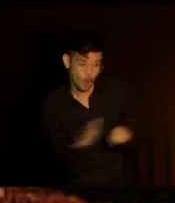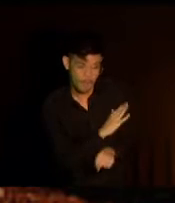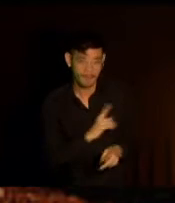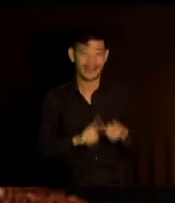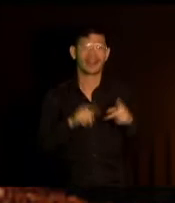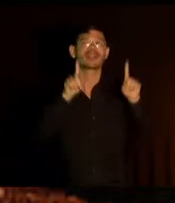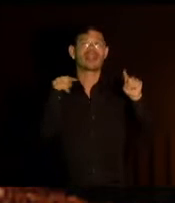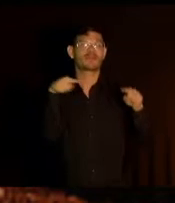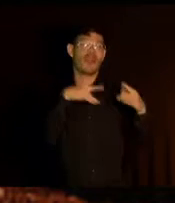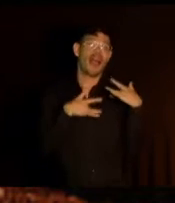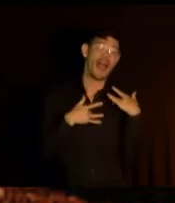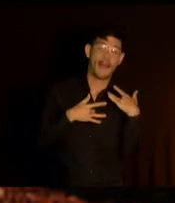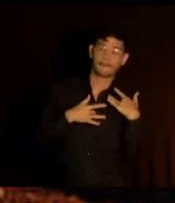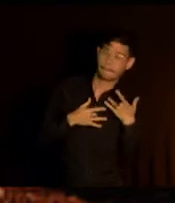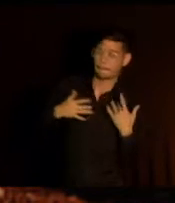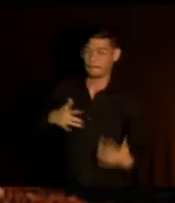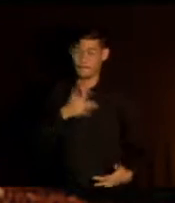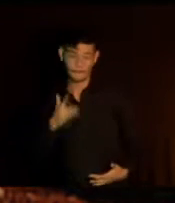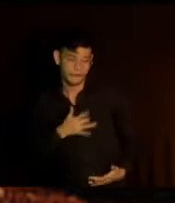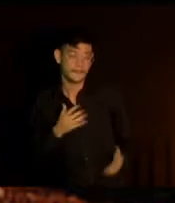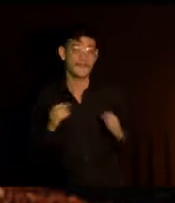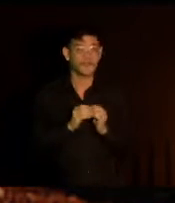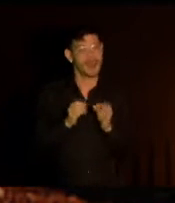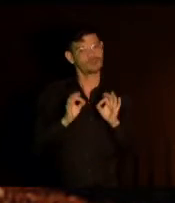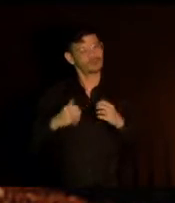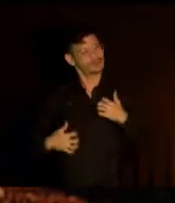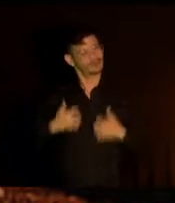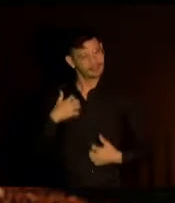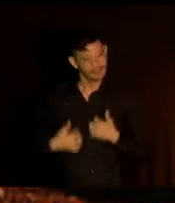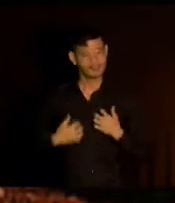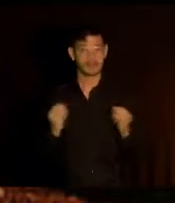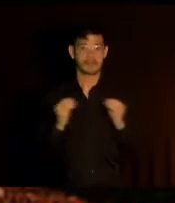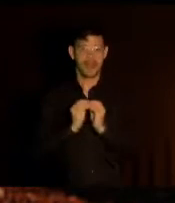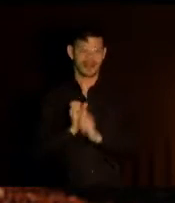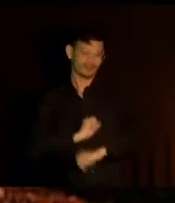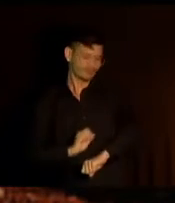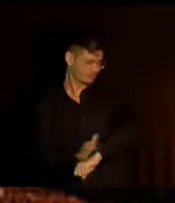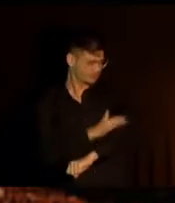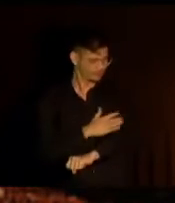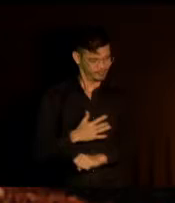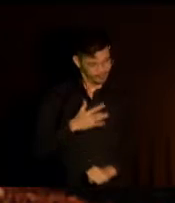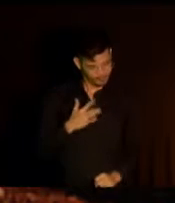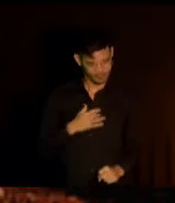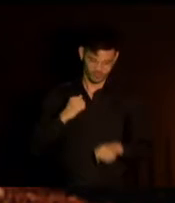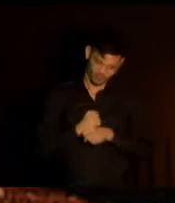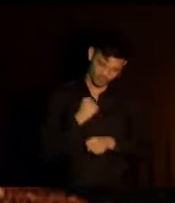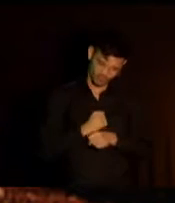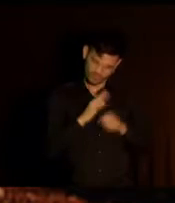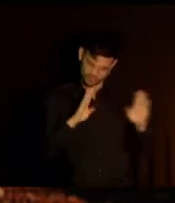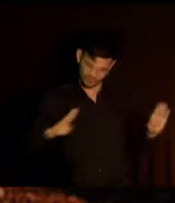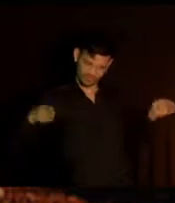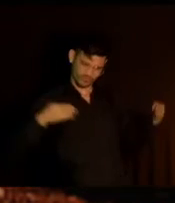ni la emotividad y el sentimiento que brinda trabajar por el paralimpismo a tener presidentes encargados de una sola